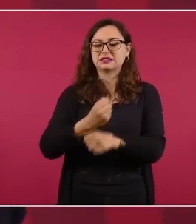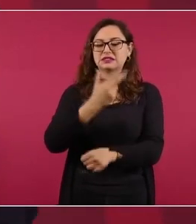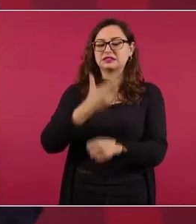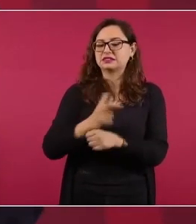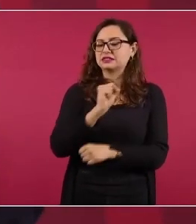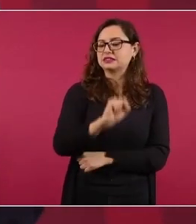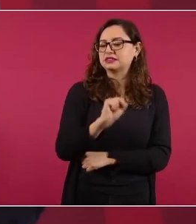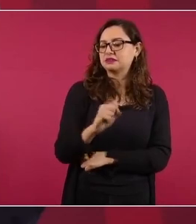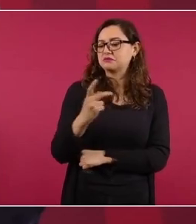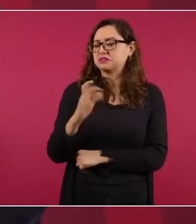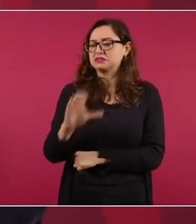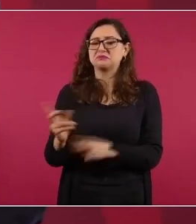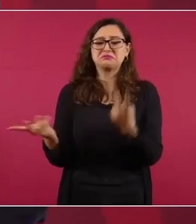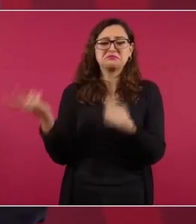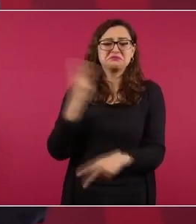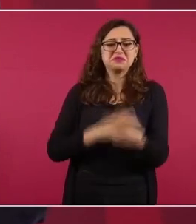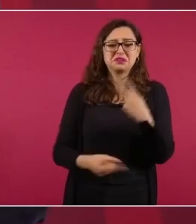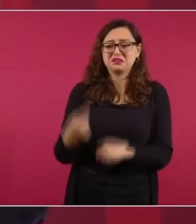mes.